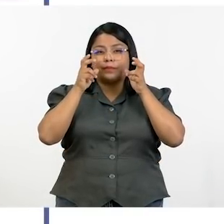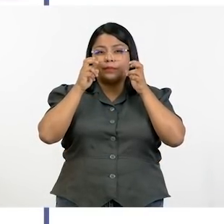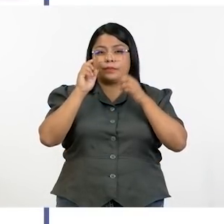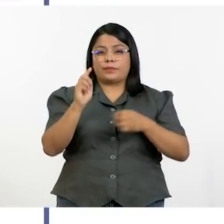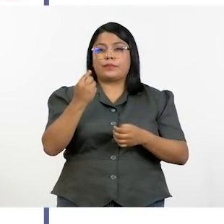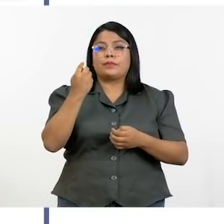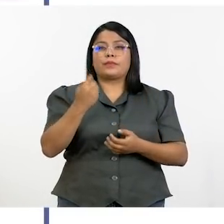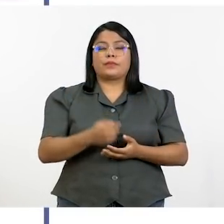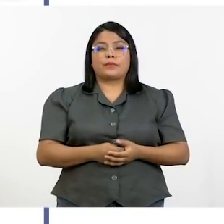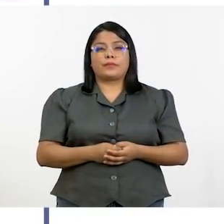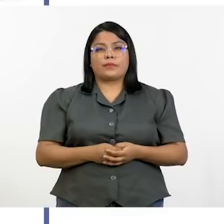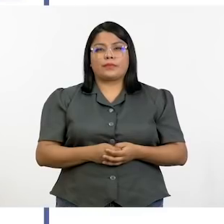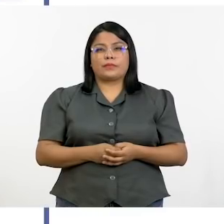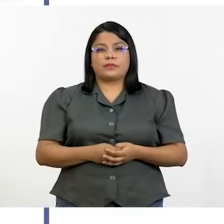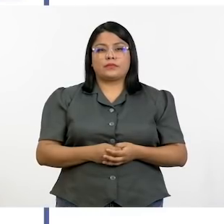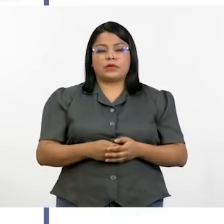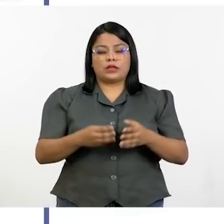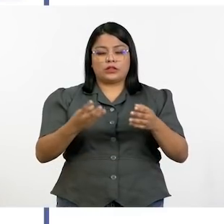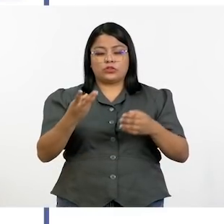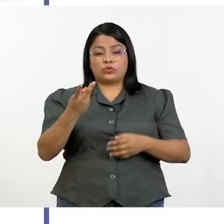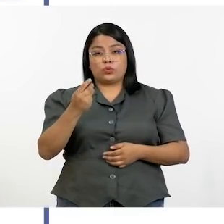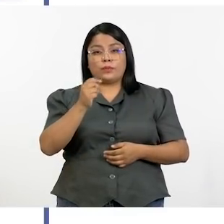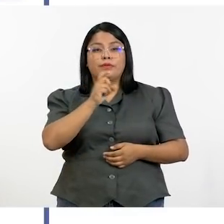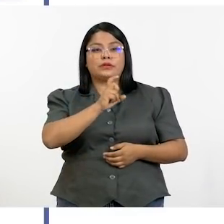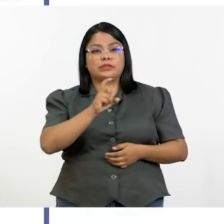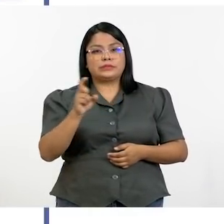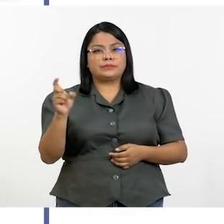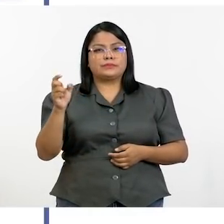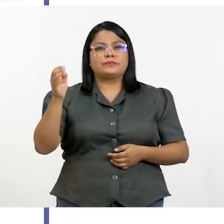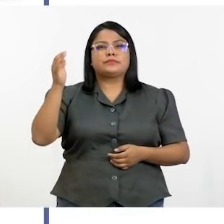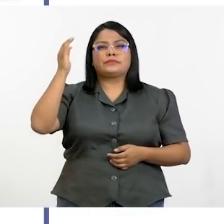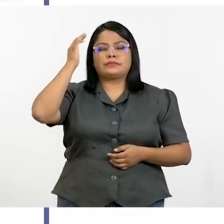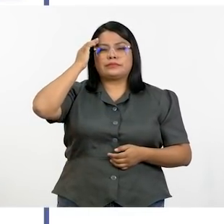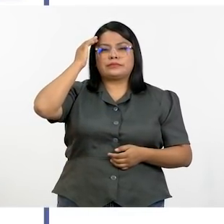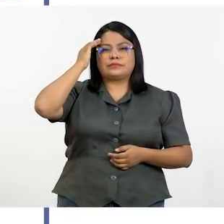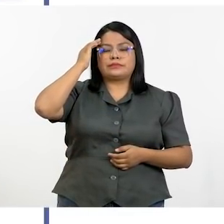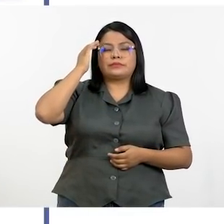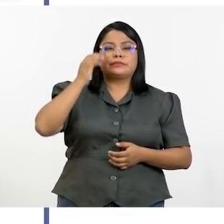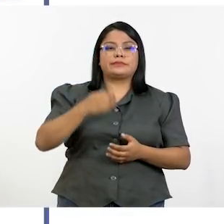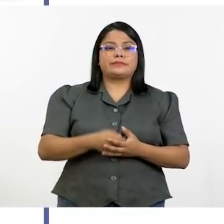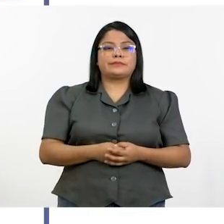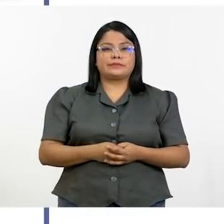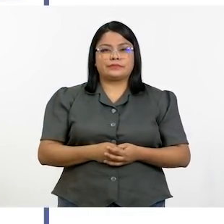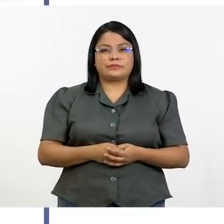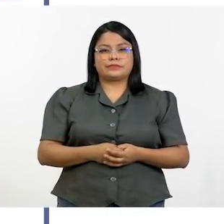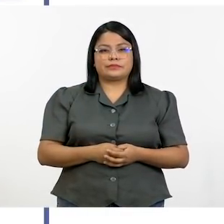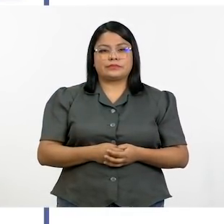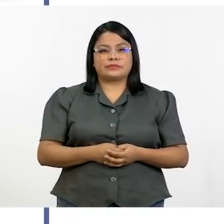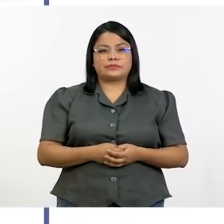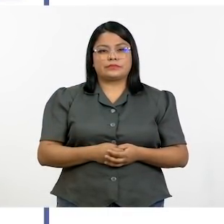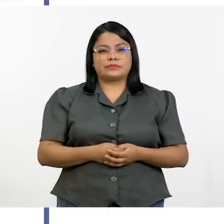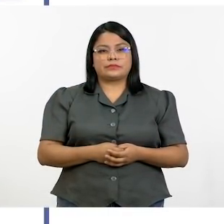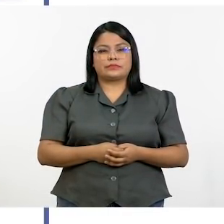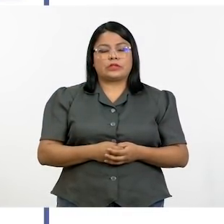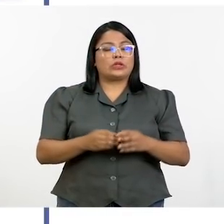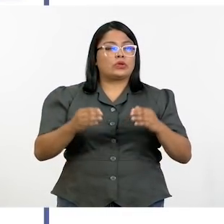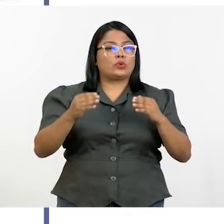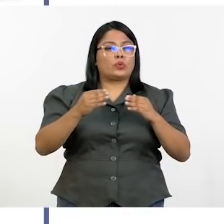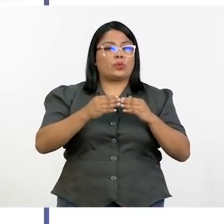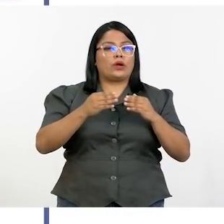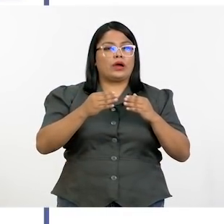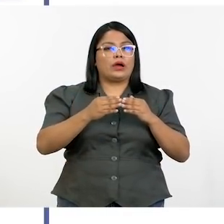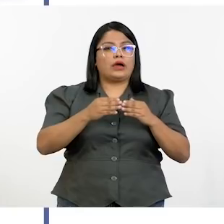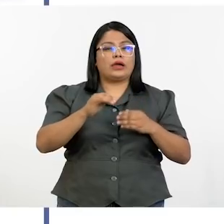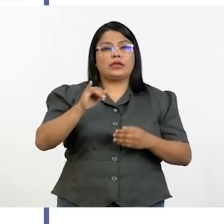en la primera página se indica el número de la semana a la que corresponden las orientaciones. Vamos a tener